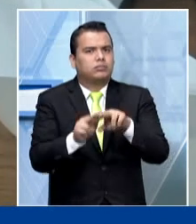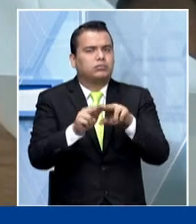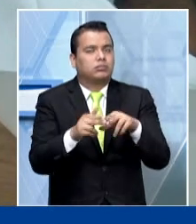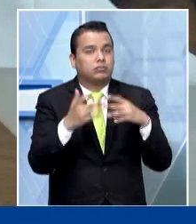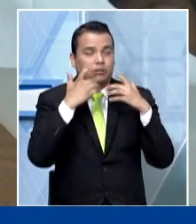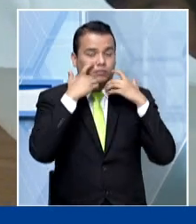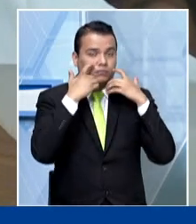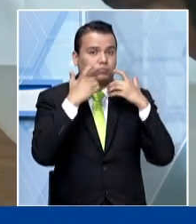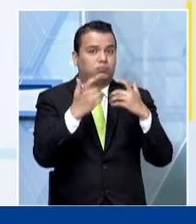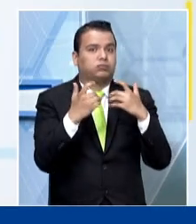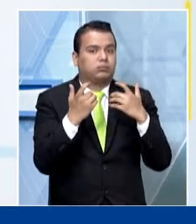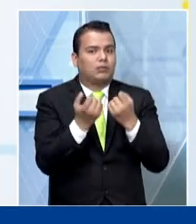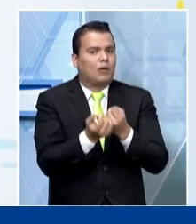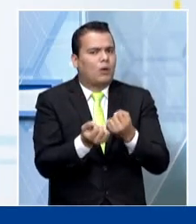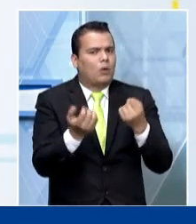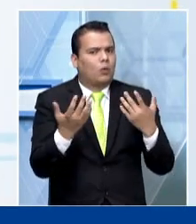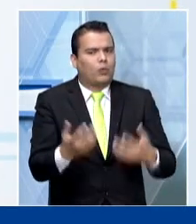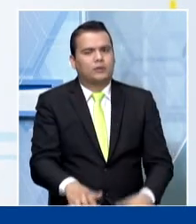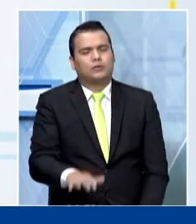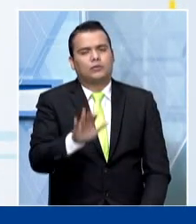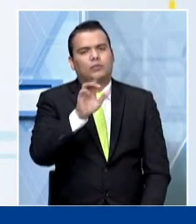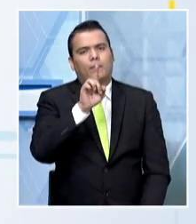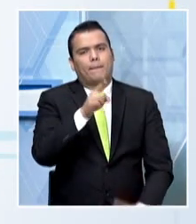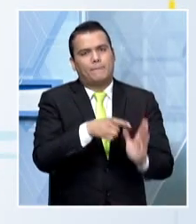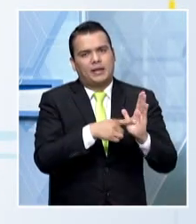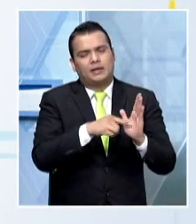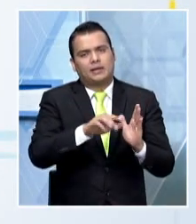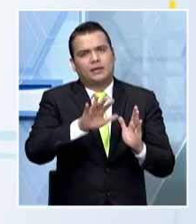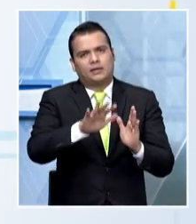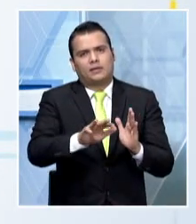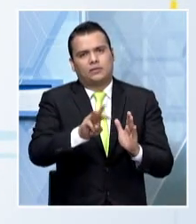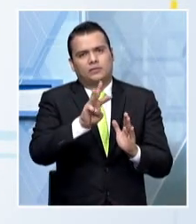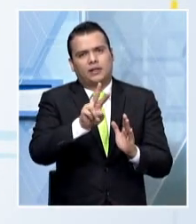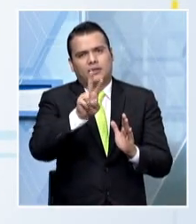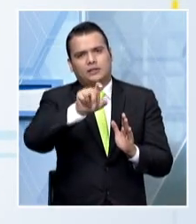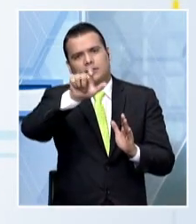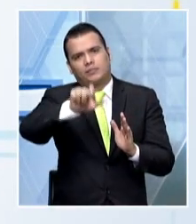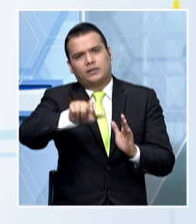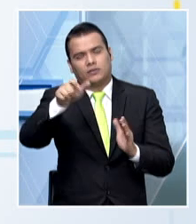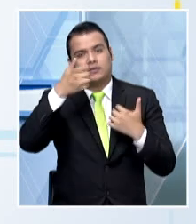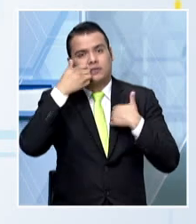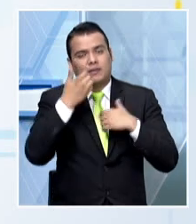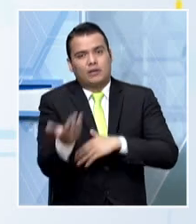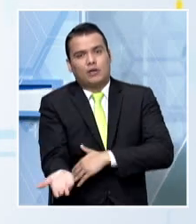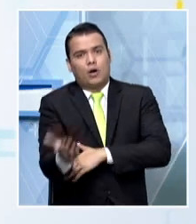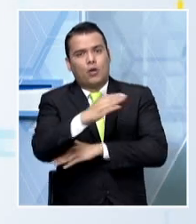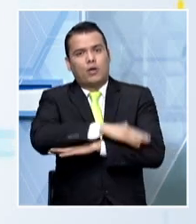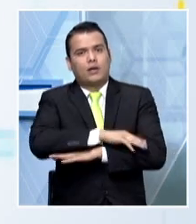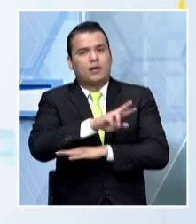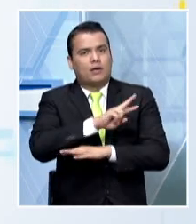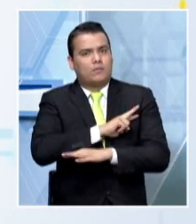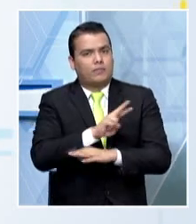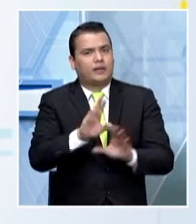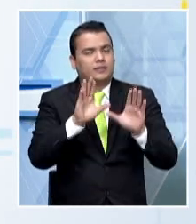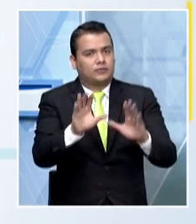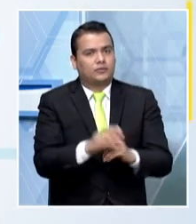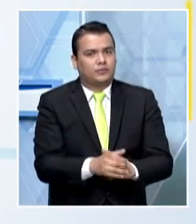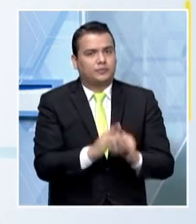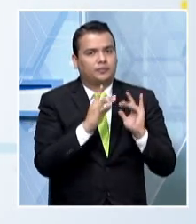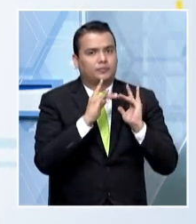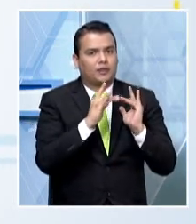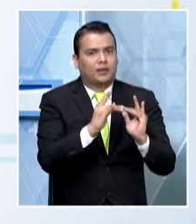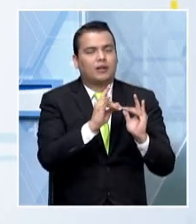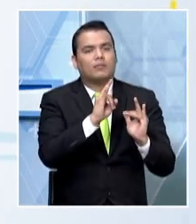desde que inició la pandemia en total se notificaron mil 537 casos en todo el departamento el panorama en las camas uci